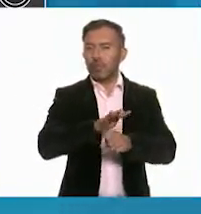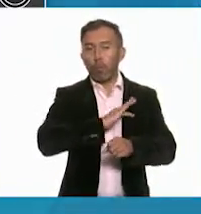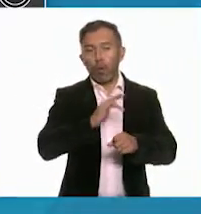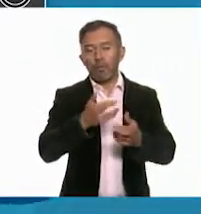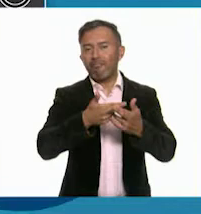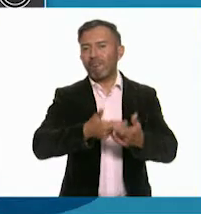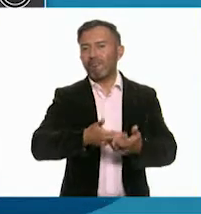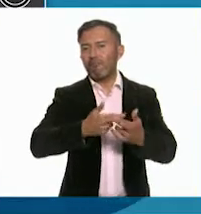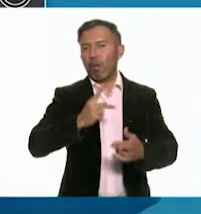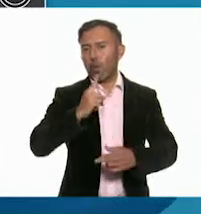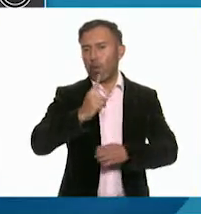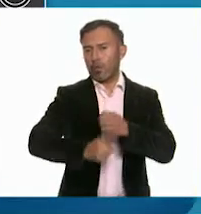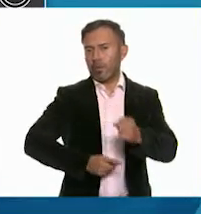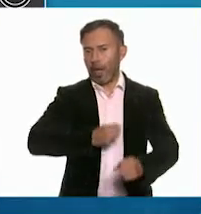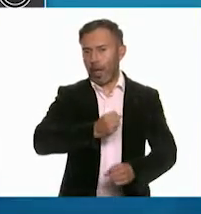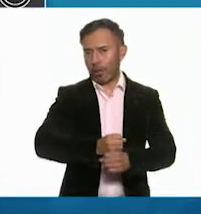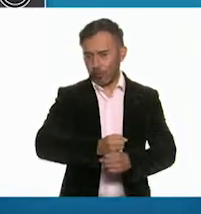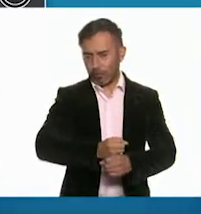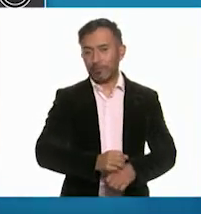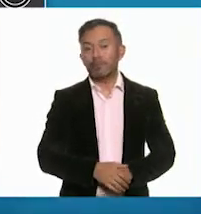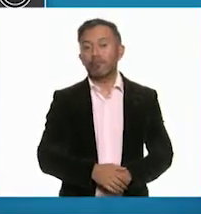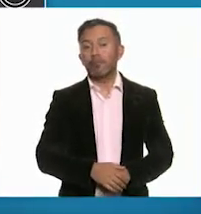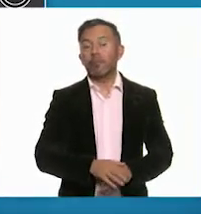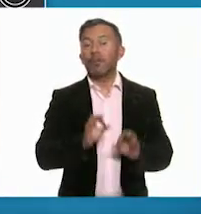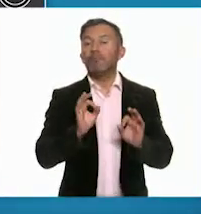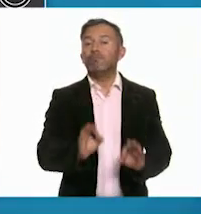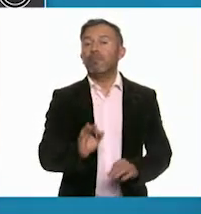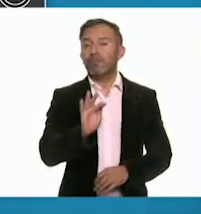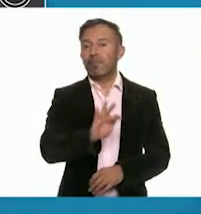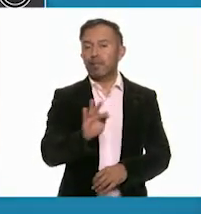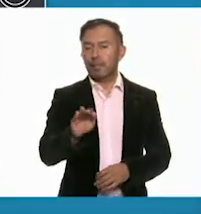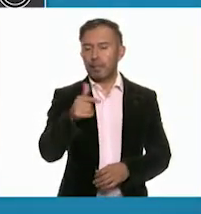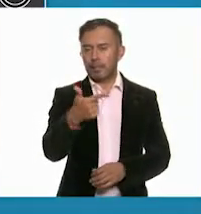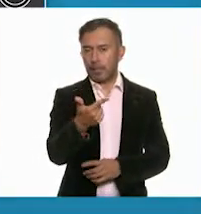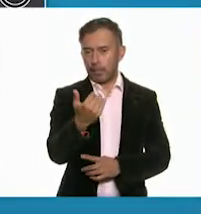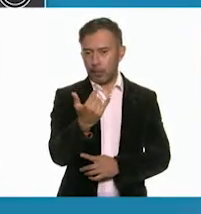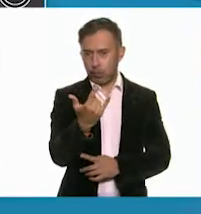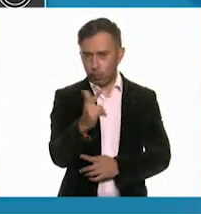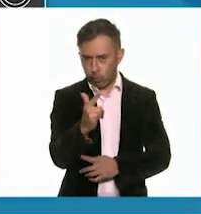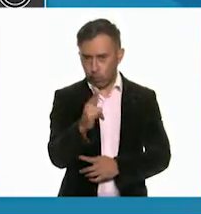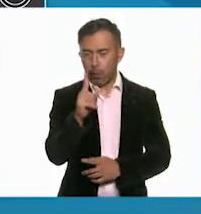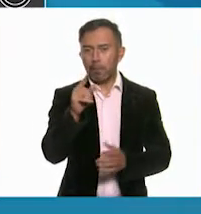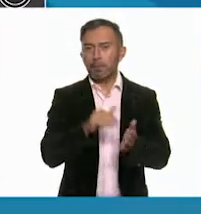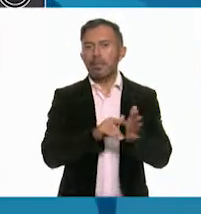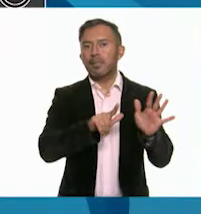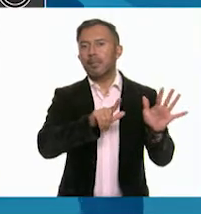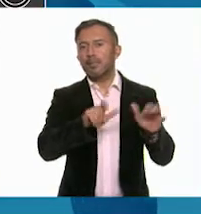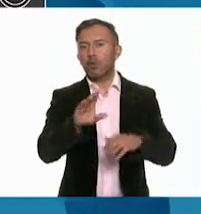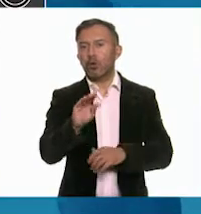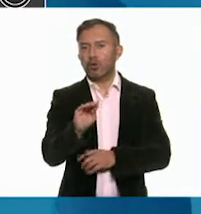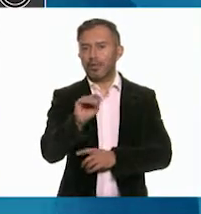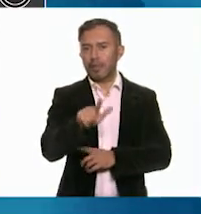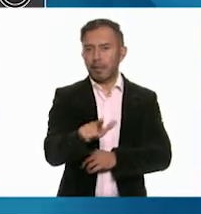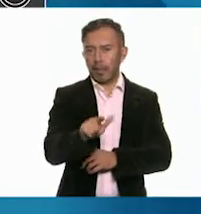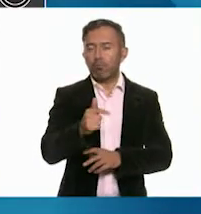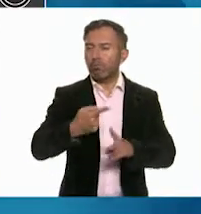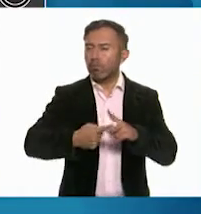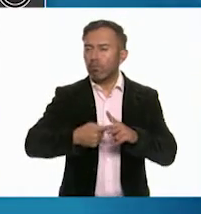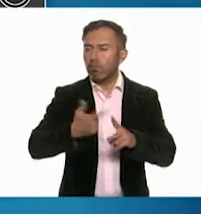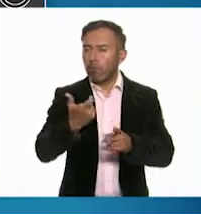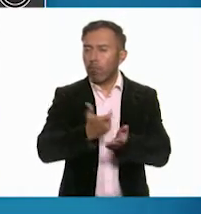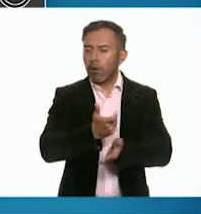año. Así que el 7 de julio de 1797, con un presupuesto de